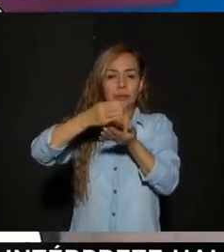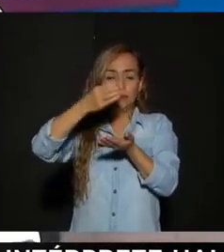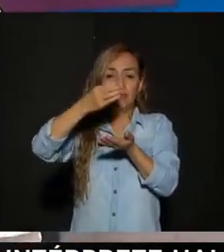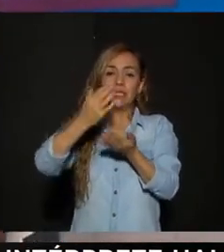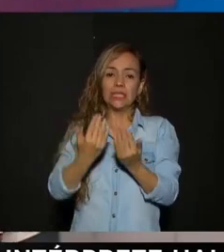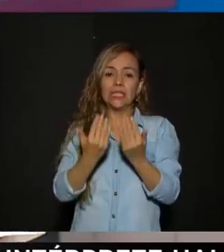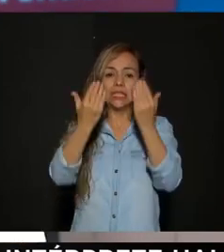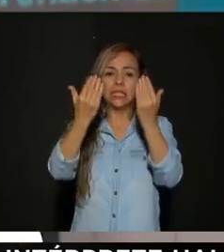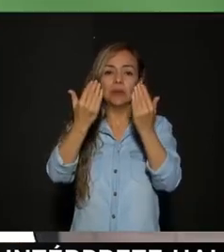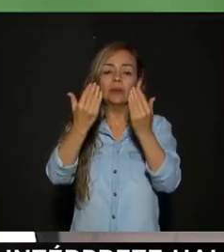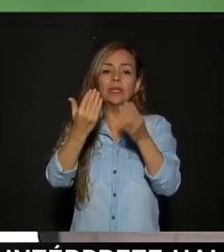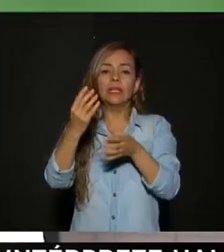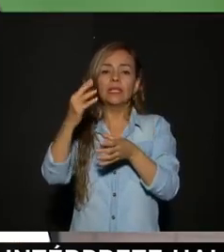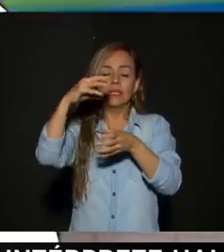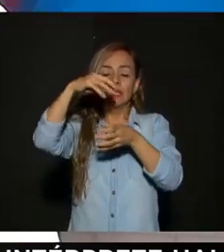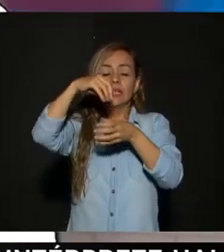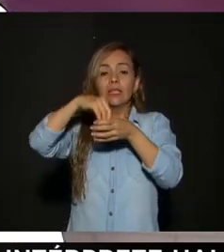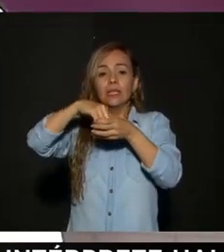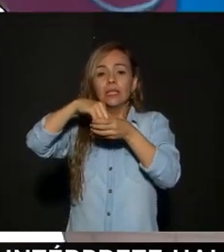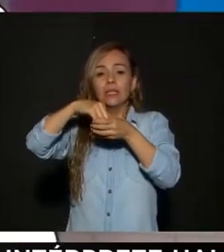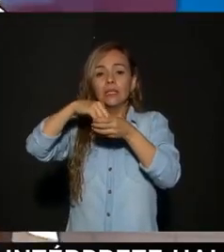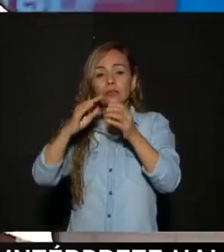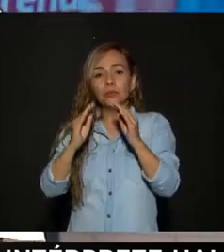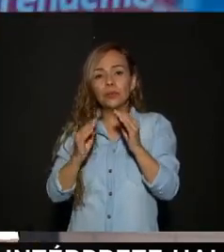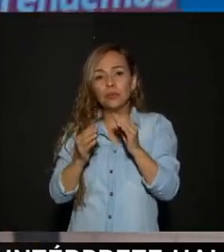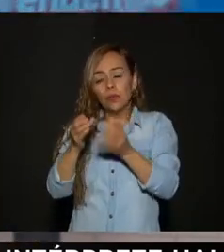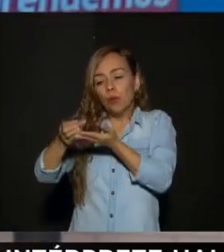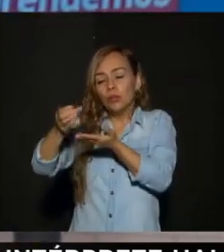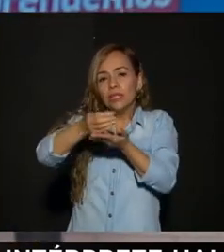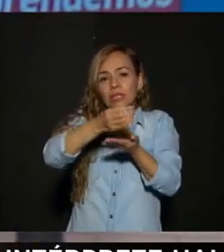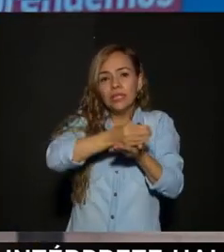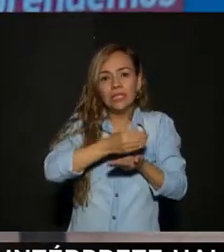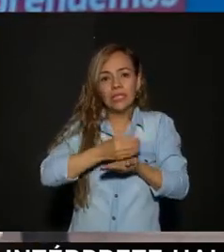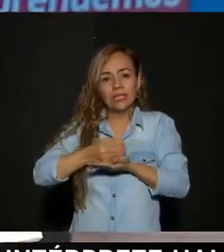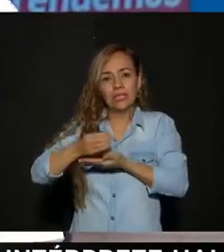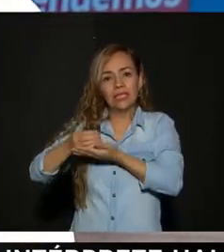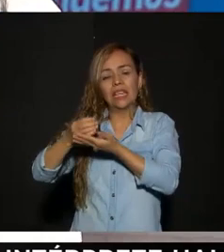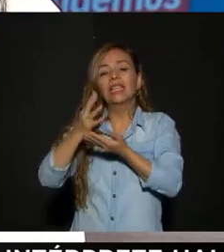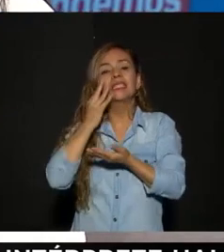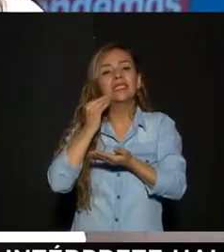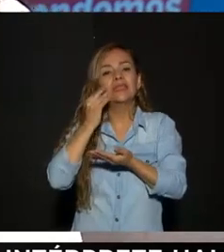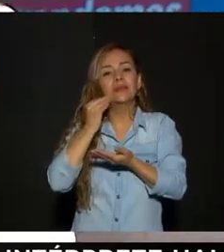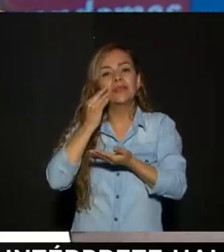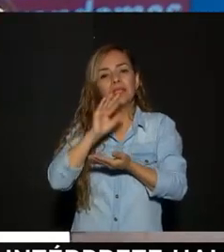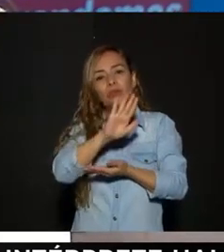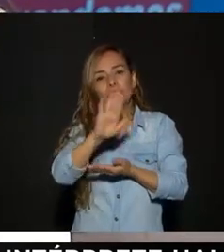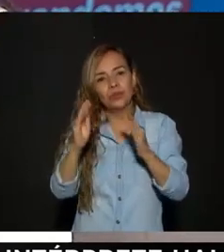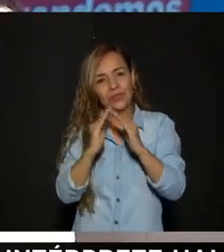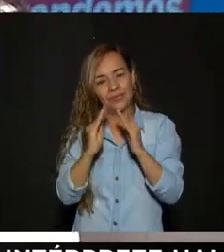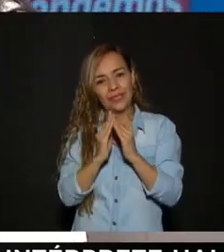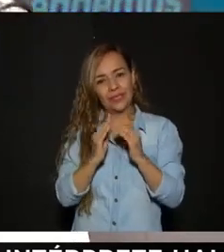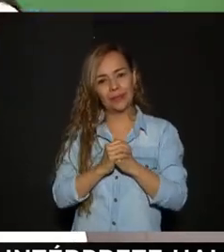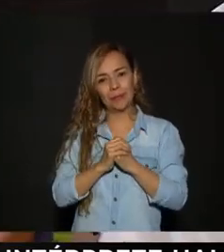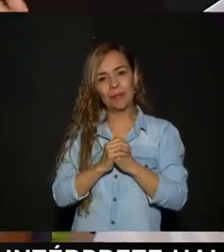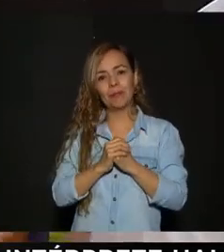para poder nutrir ese nicho que tenemos en la casa con esas experiencias mágicas que están realizando los niños en esta atención flexible. Así es,